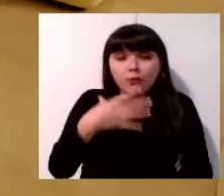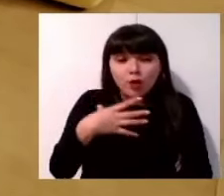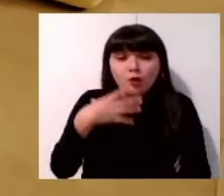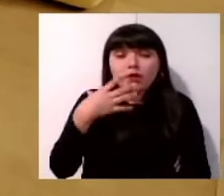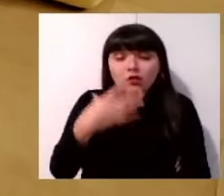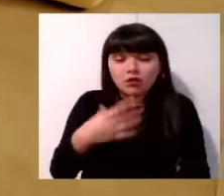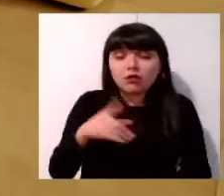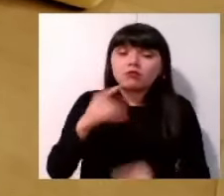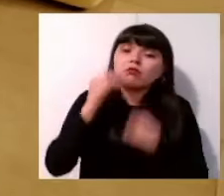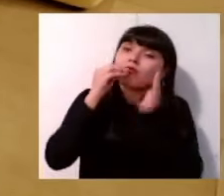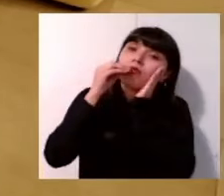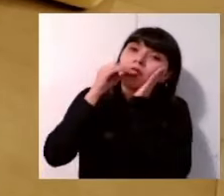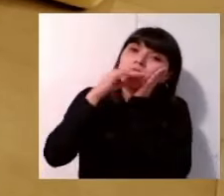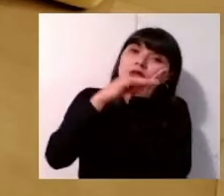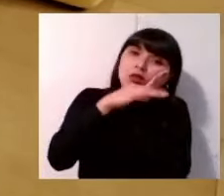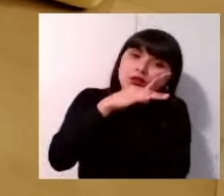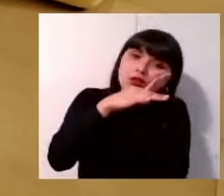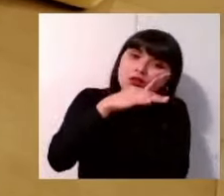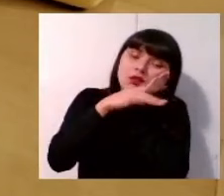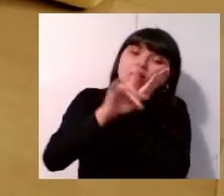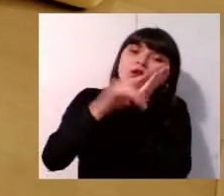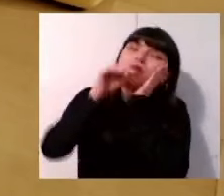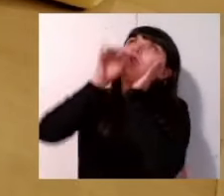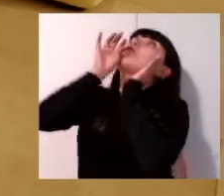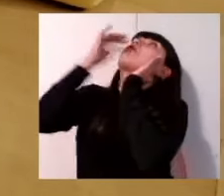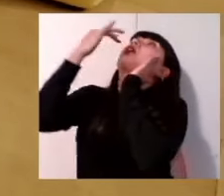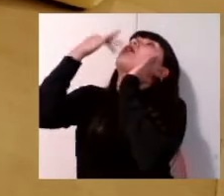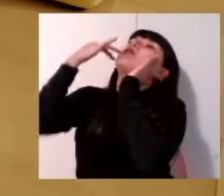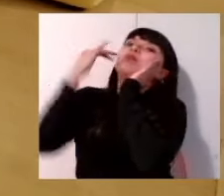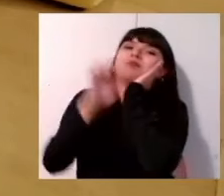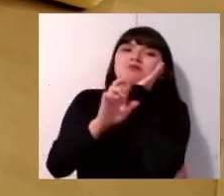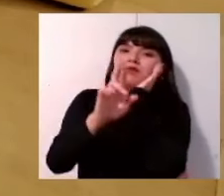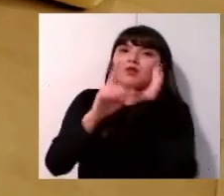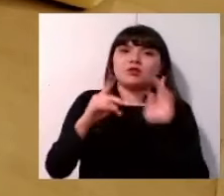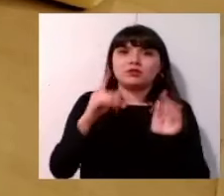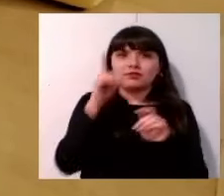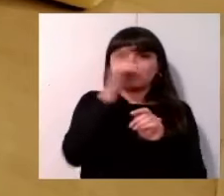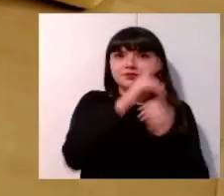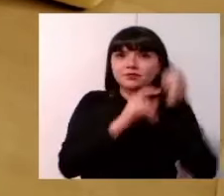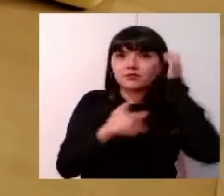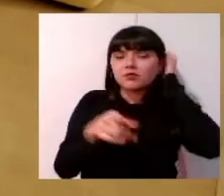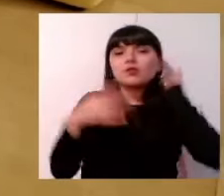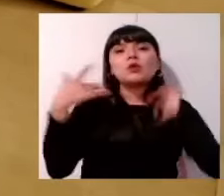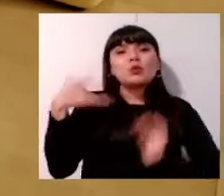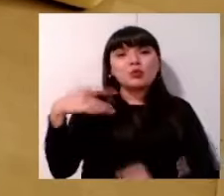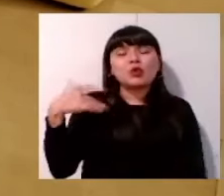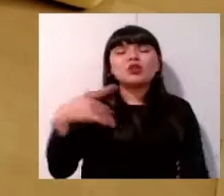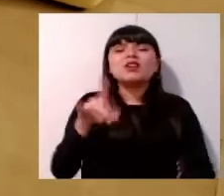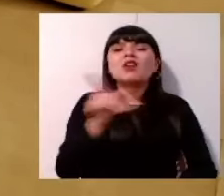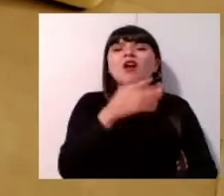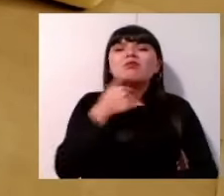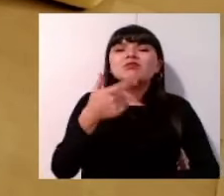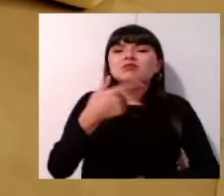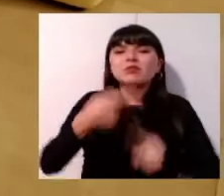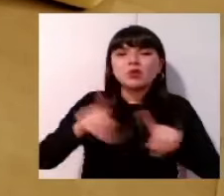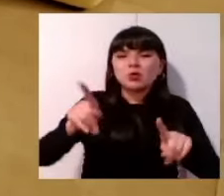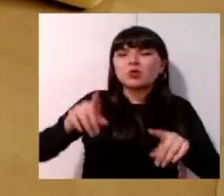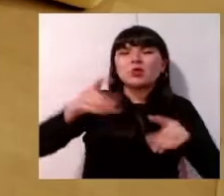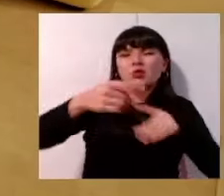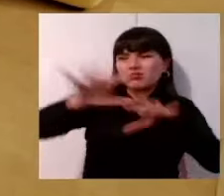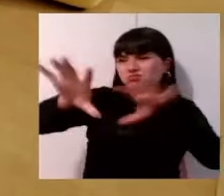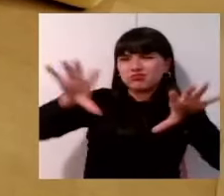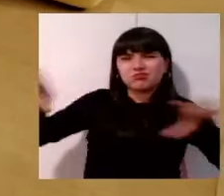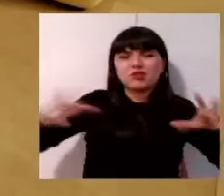sus reflejos que va a proteger y se va a cerrar ahí. Lo otro importante es que no haya nada en esa superficie, o sea, evitar cojines,